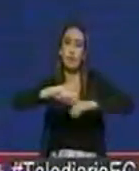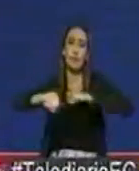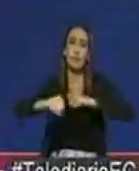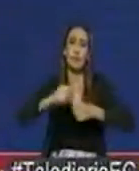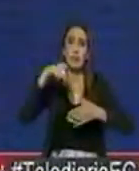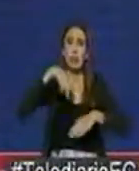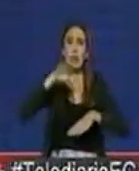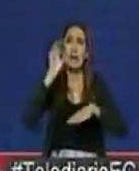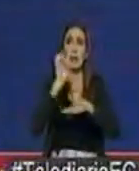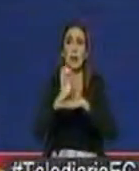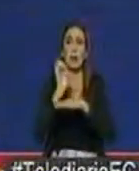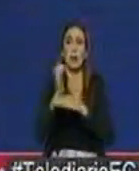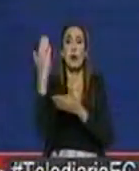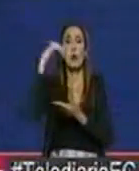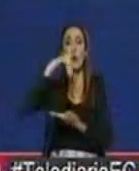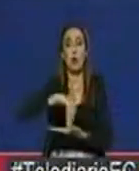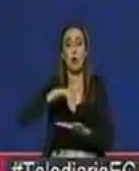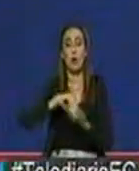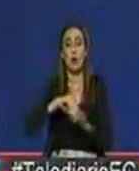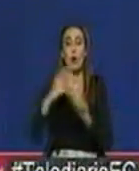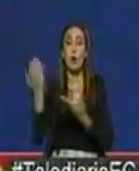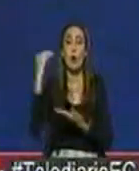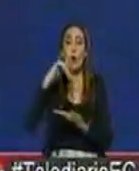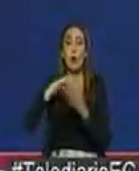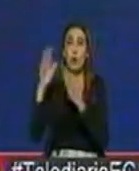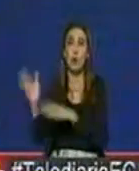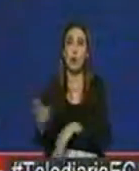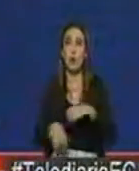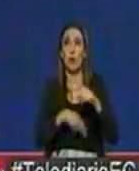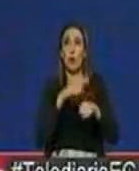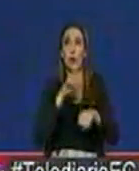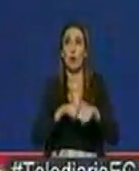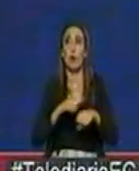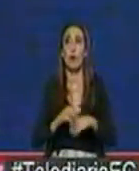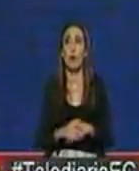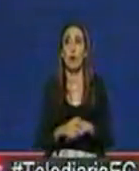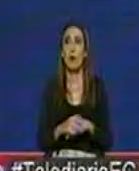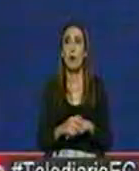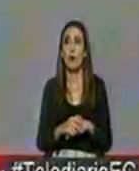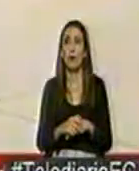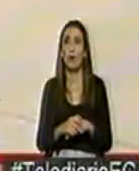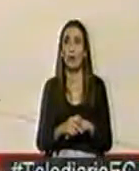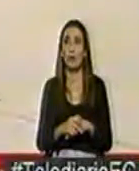Ecuador siga esperando volver a la normalidad.